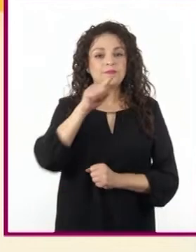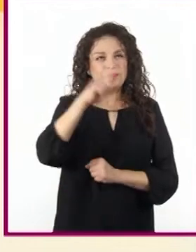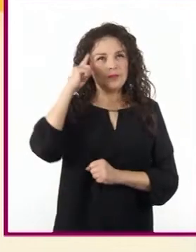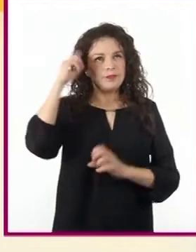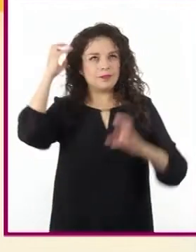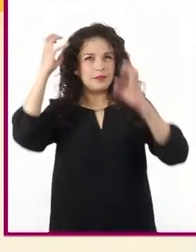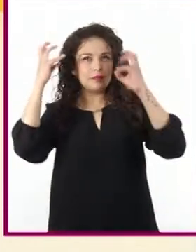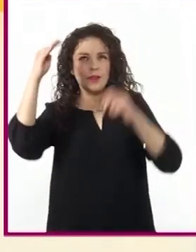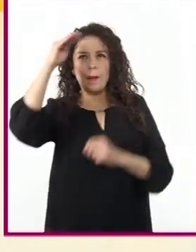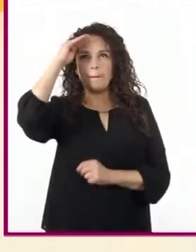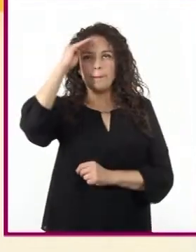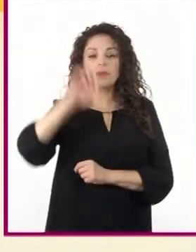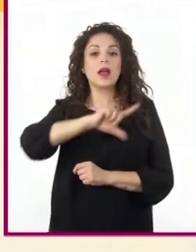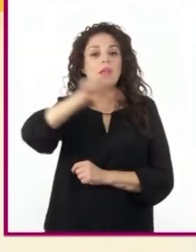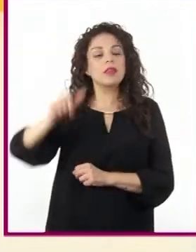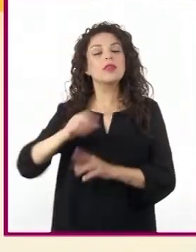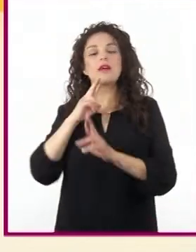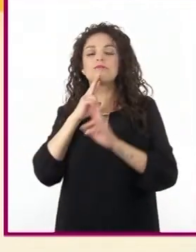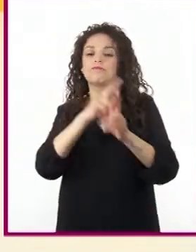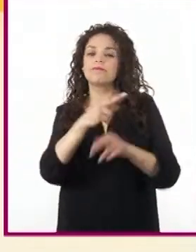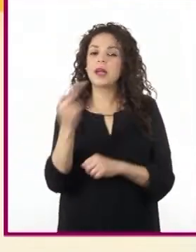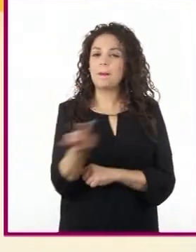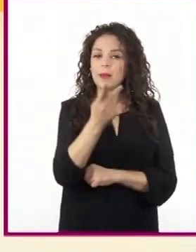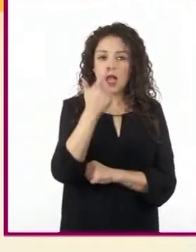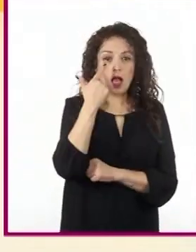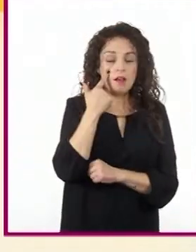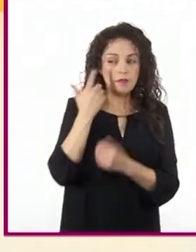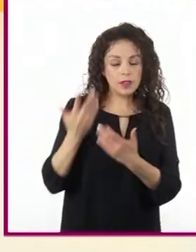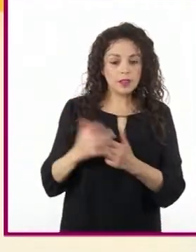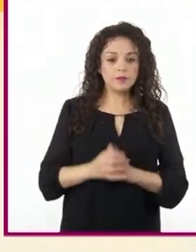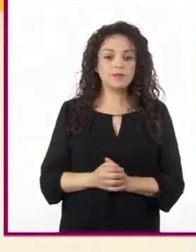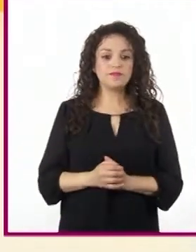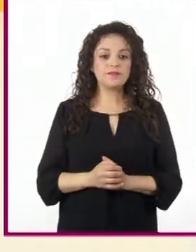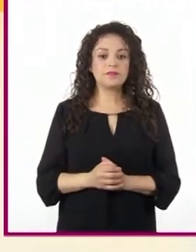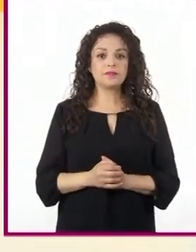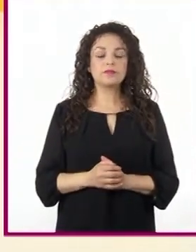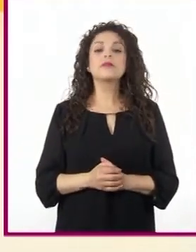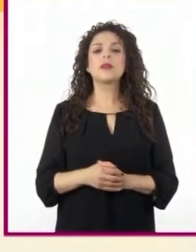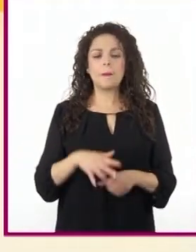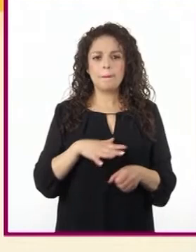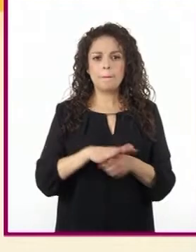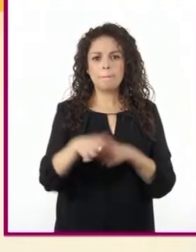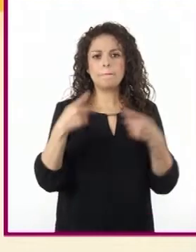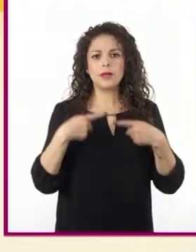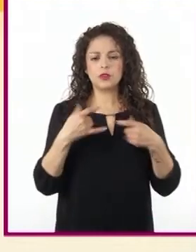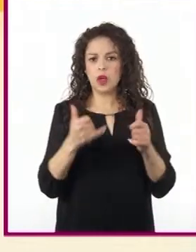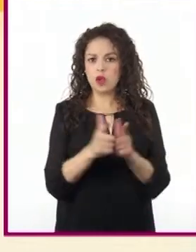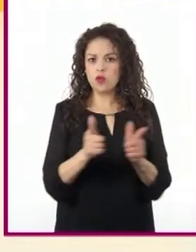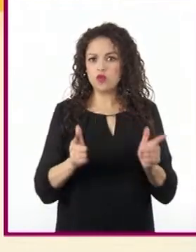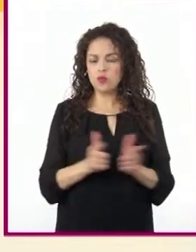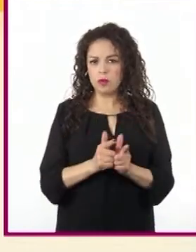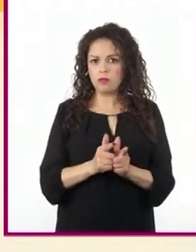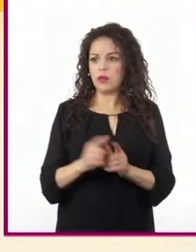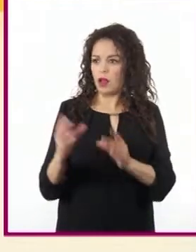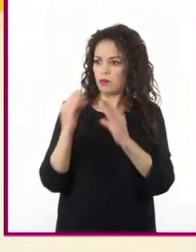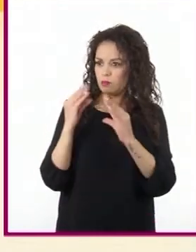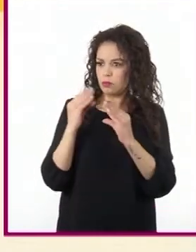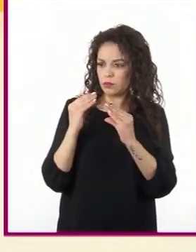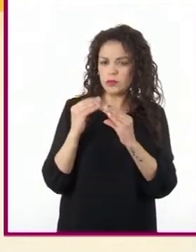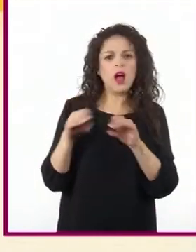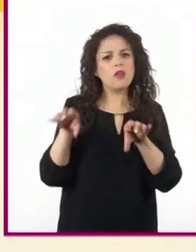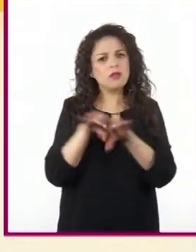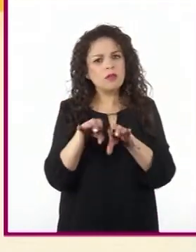preguntas. ¿Qué personas y grupos han influido en ustedes? ¿De qué manera les han